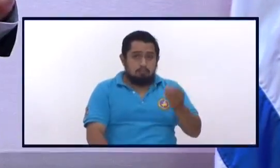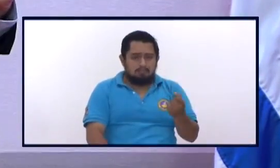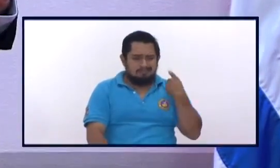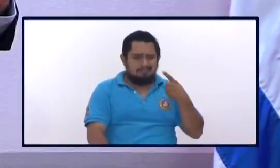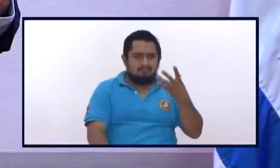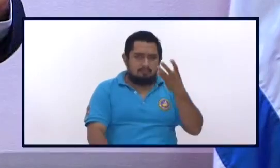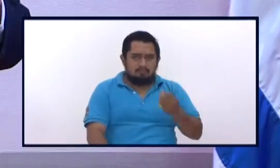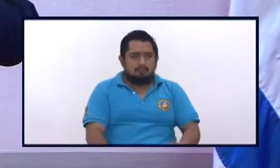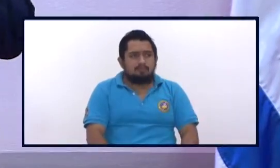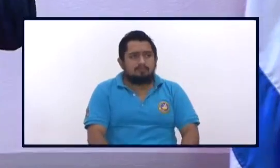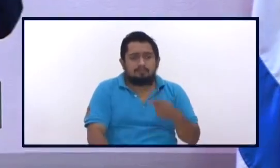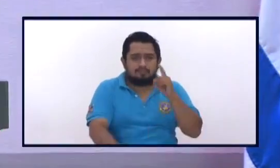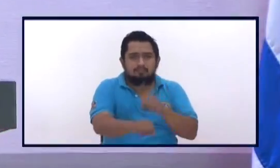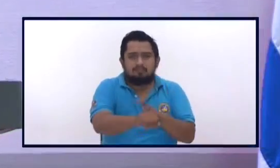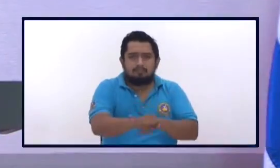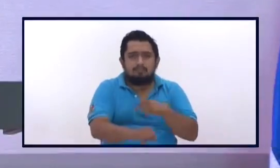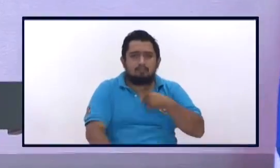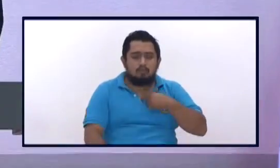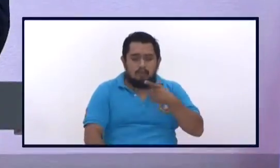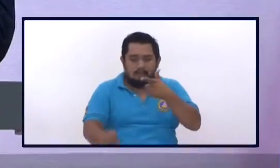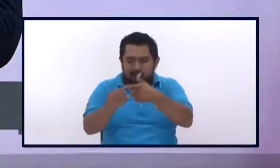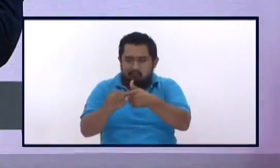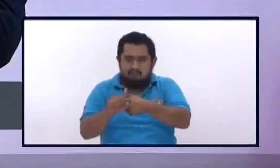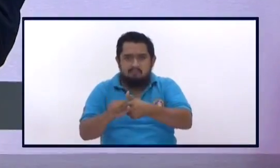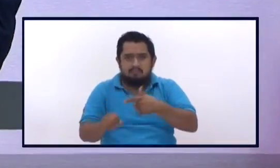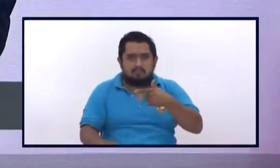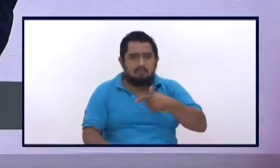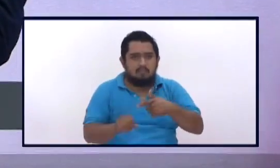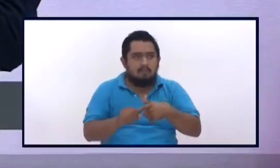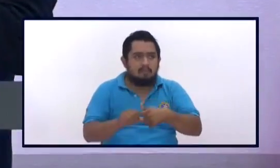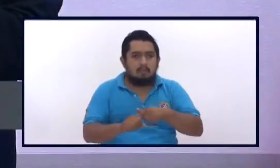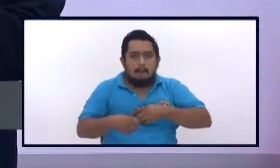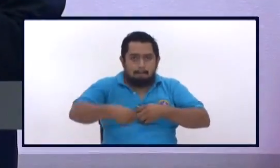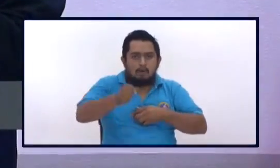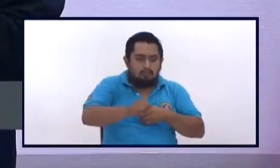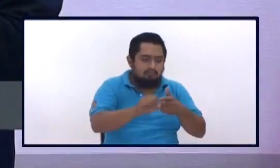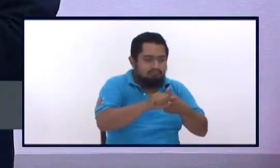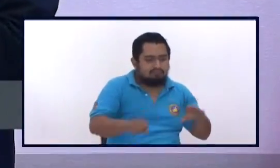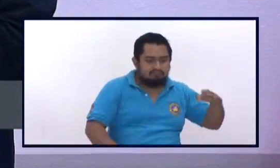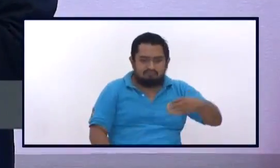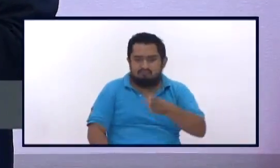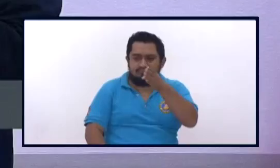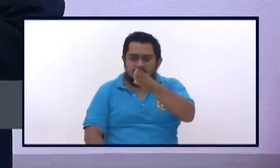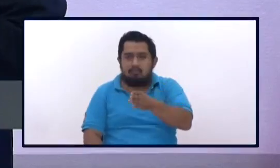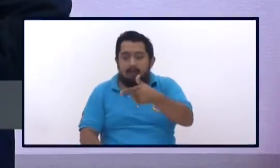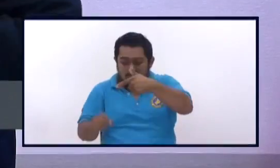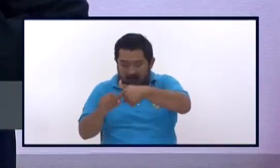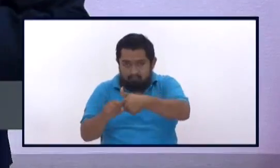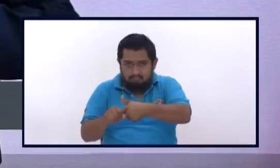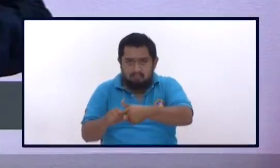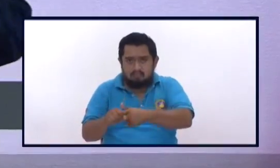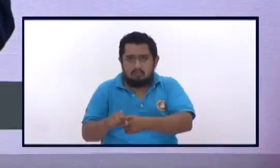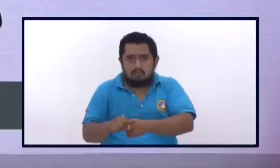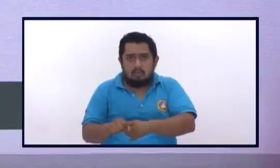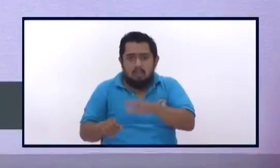después de tanto tiempo decidir a la gasolinera a chequear las llantas de la motocicleta a poner un poco de gasolina ver cómo